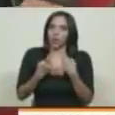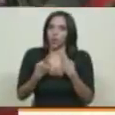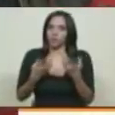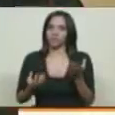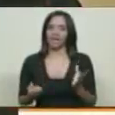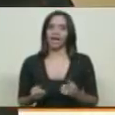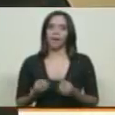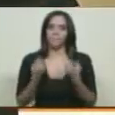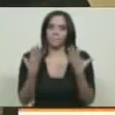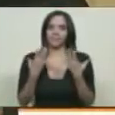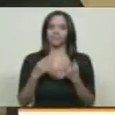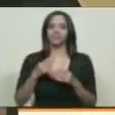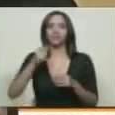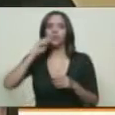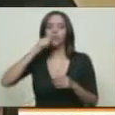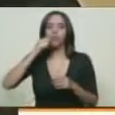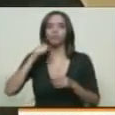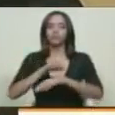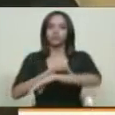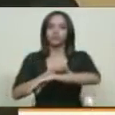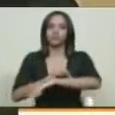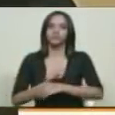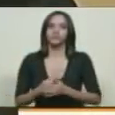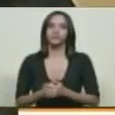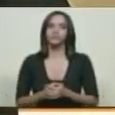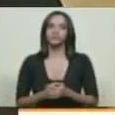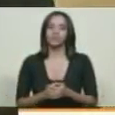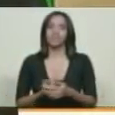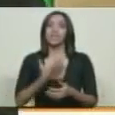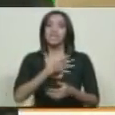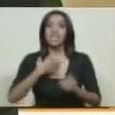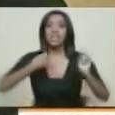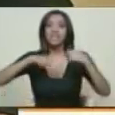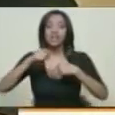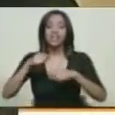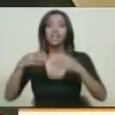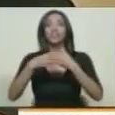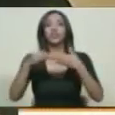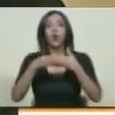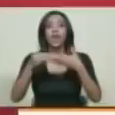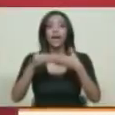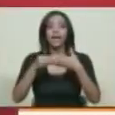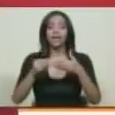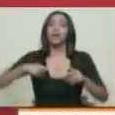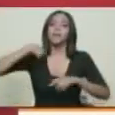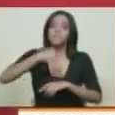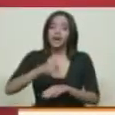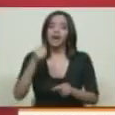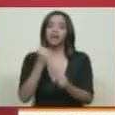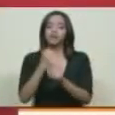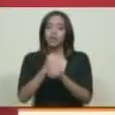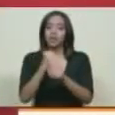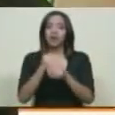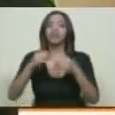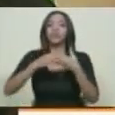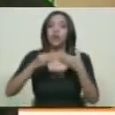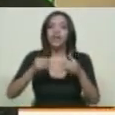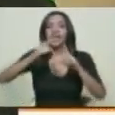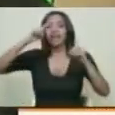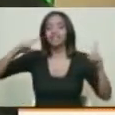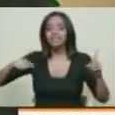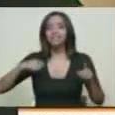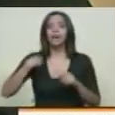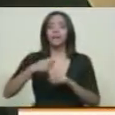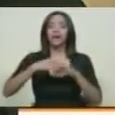cuestión empresarial. Mira, tú quieres vender en dólares, paga en dólares, paga a tus empleados en dólares, paga la electricidad en dólares, claro, paga el agua en dólares y